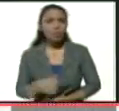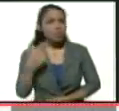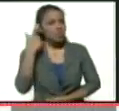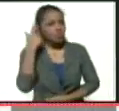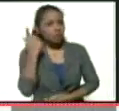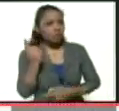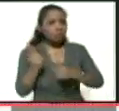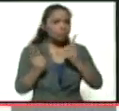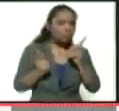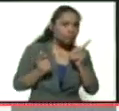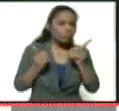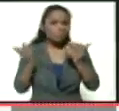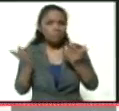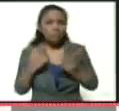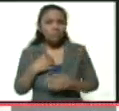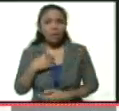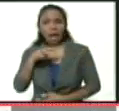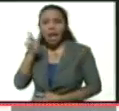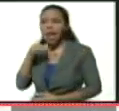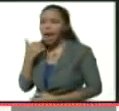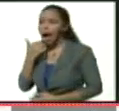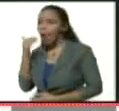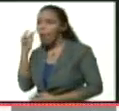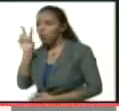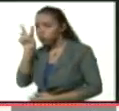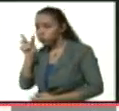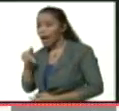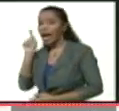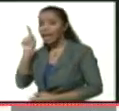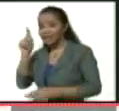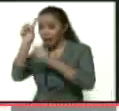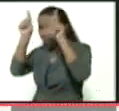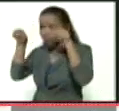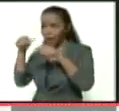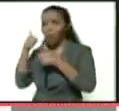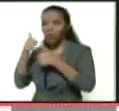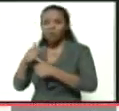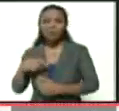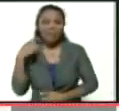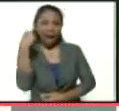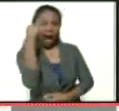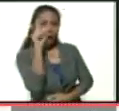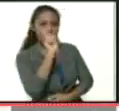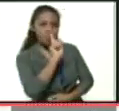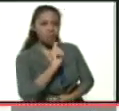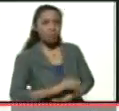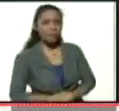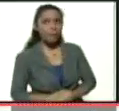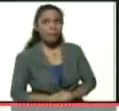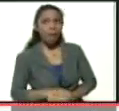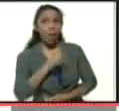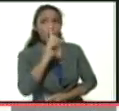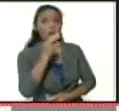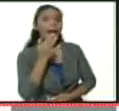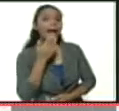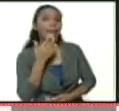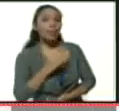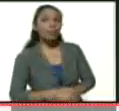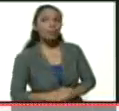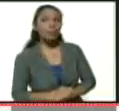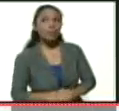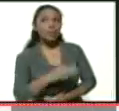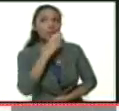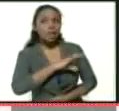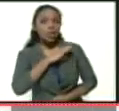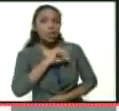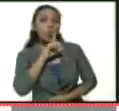lado. Léeme algo ahí de la cartelera, vale, que esa cartelera es buenísima. aquí está uno, por ejemplo, de un señor